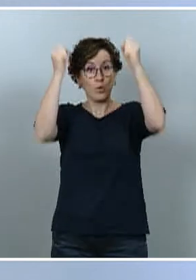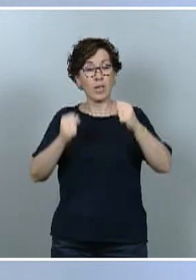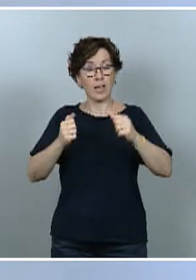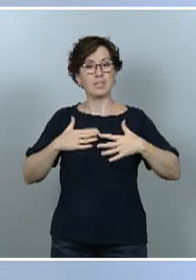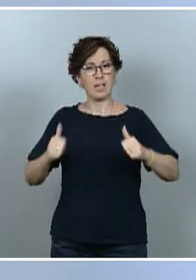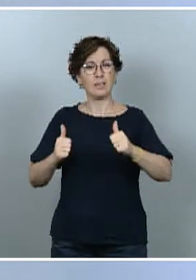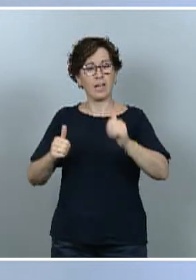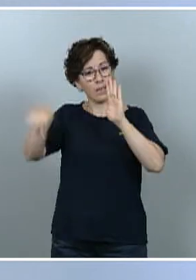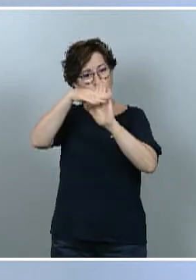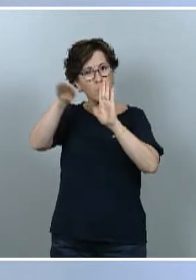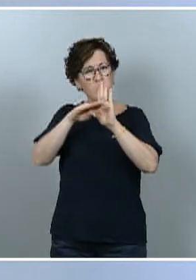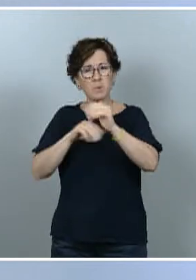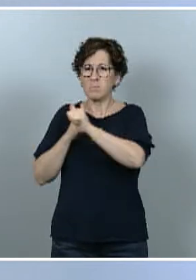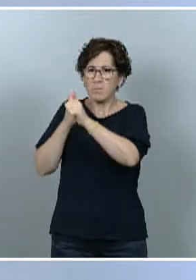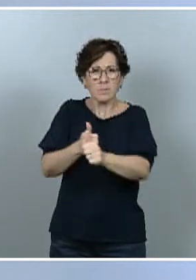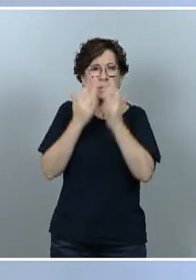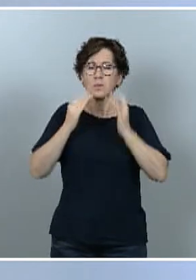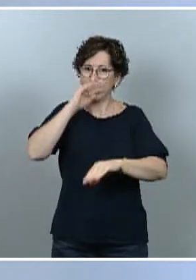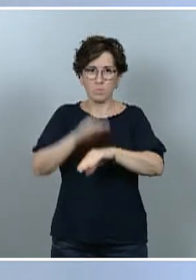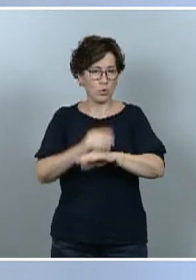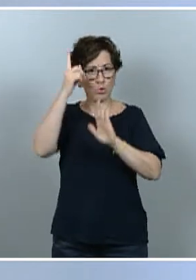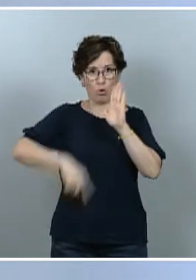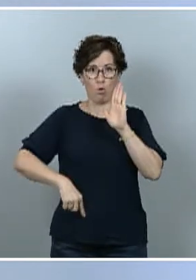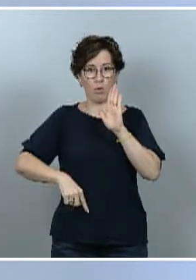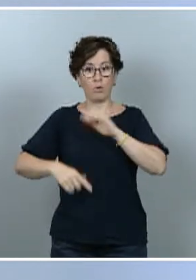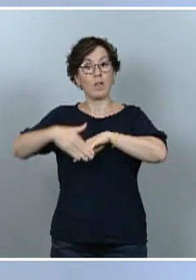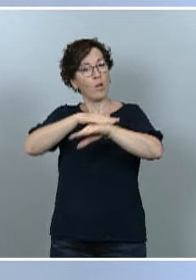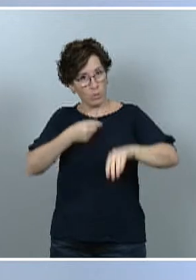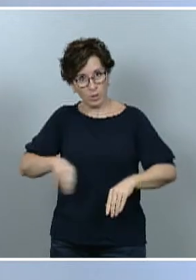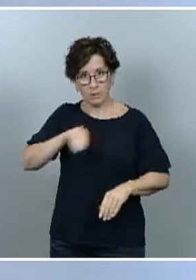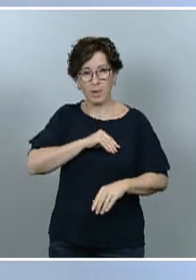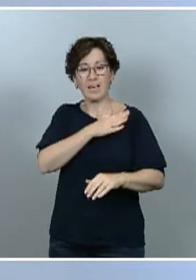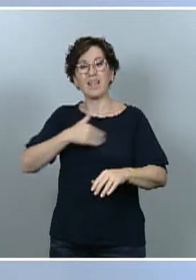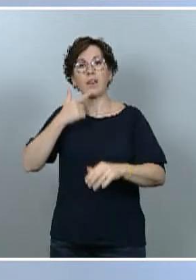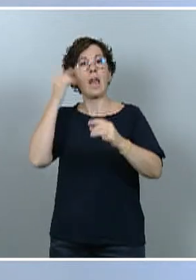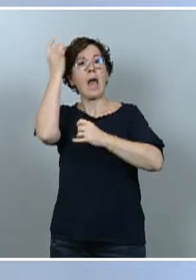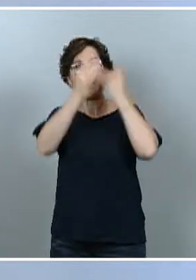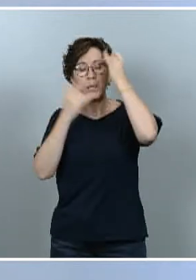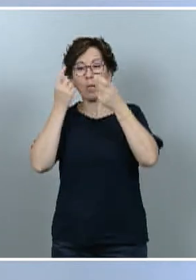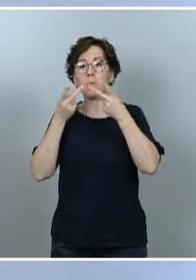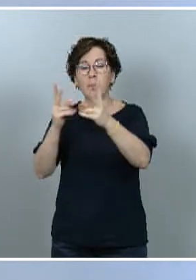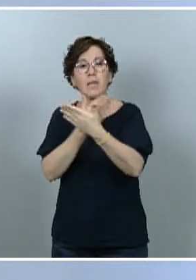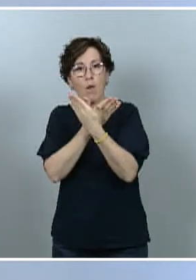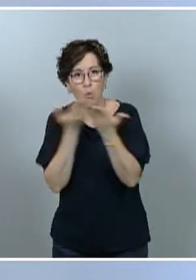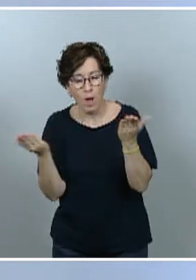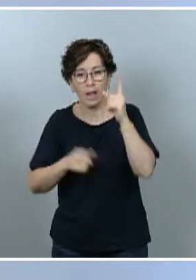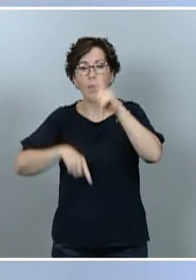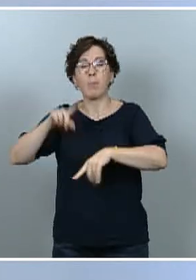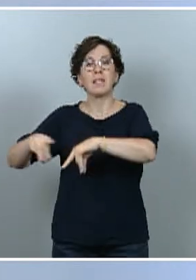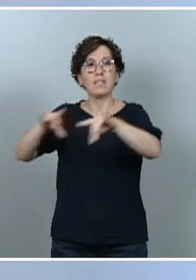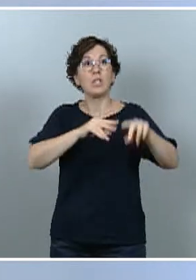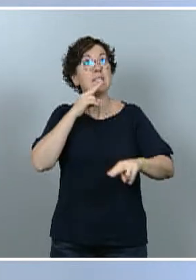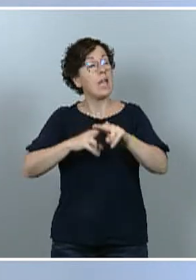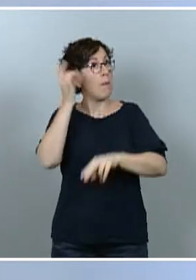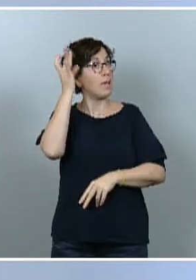comunidades autónomas y del Gobierno de España en cuanto a aquellas actividades que están permitidas en las distintas unidades territoriales. No son un capricho, son, créanme,